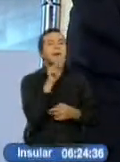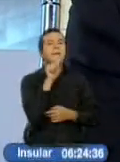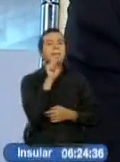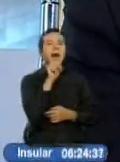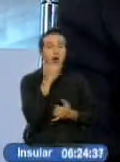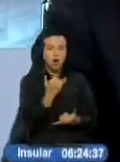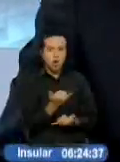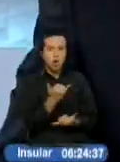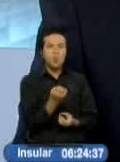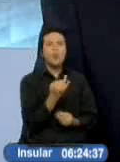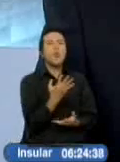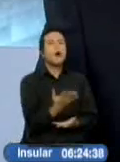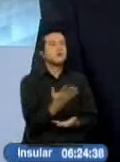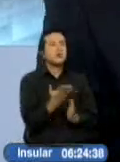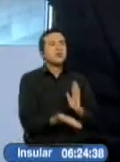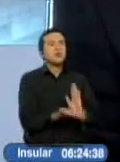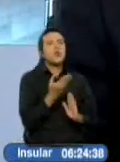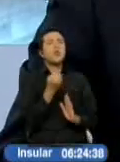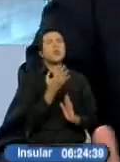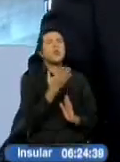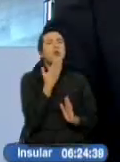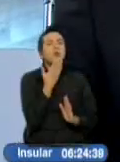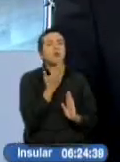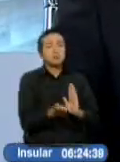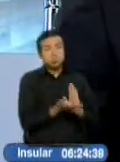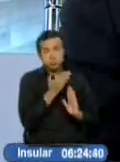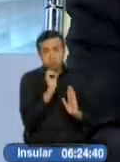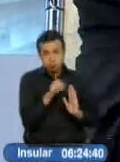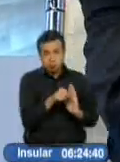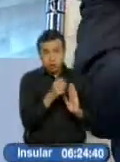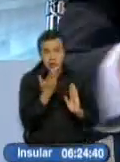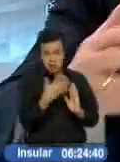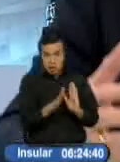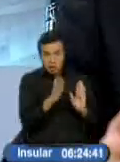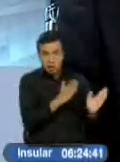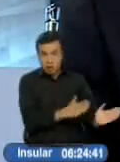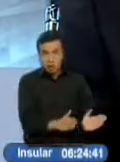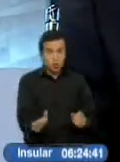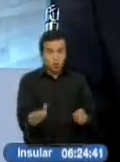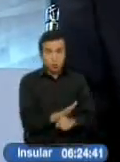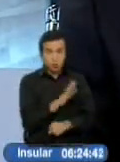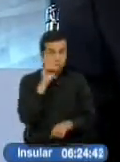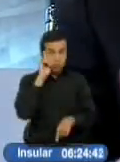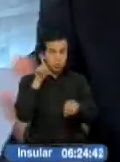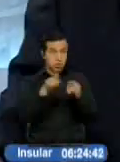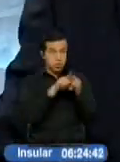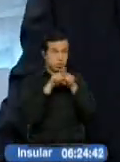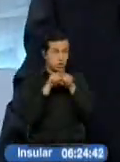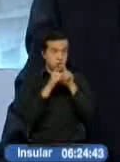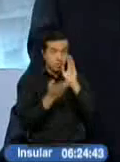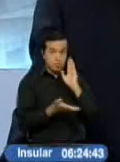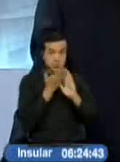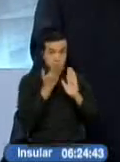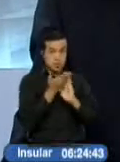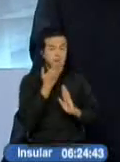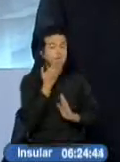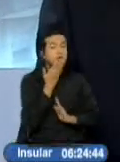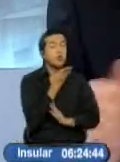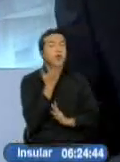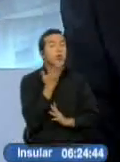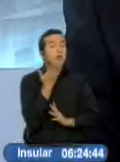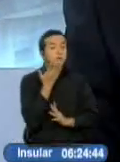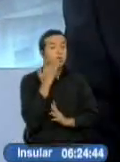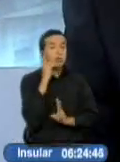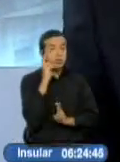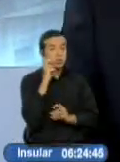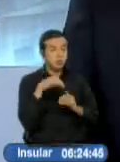este momento y a cuánto están dispuestos a subir o a cuánto se pudiese subir una vez que nos pongamos todos de acuerdo y que existan políticas claras en relación a